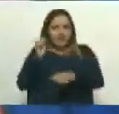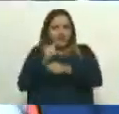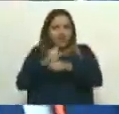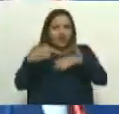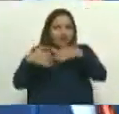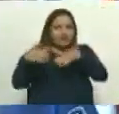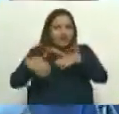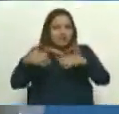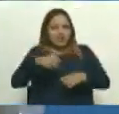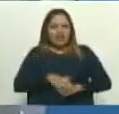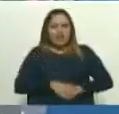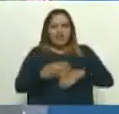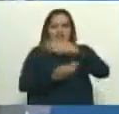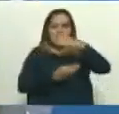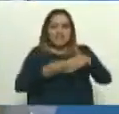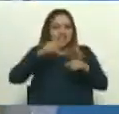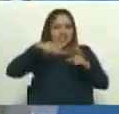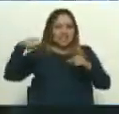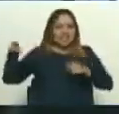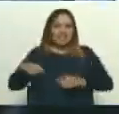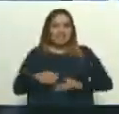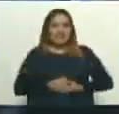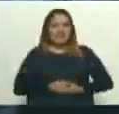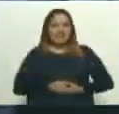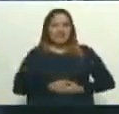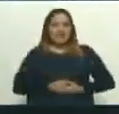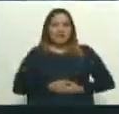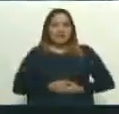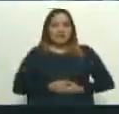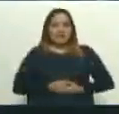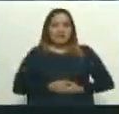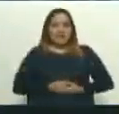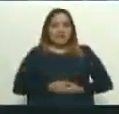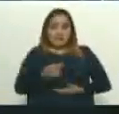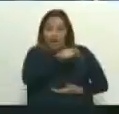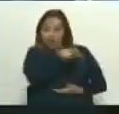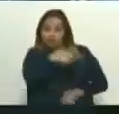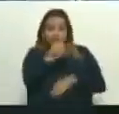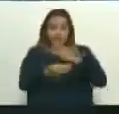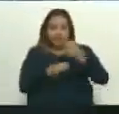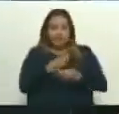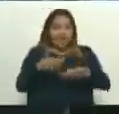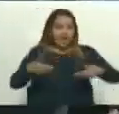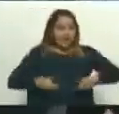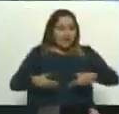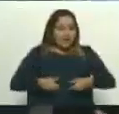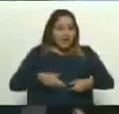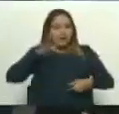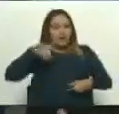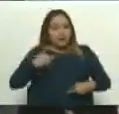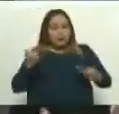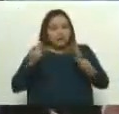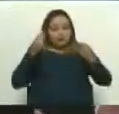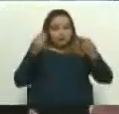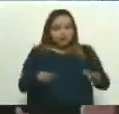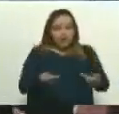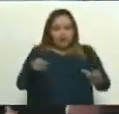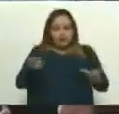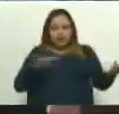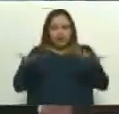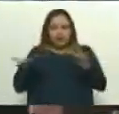Corpoelec, de las empresas básicas, que pusieron allí su empeño para devolver este